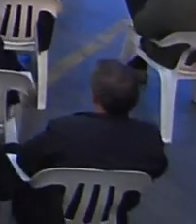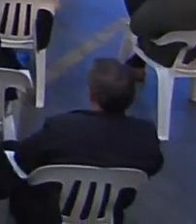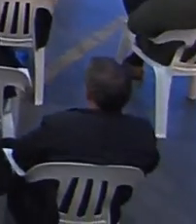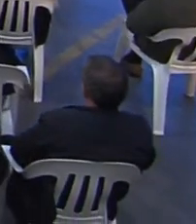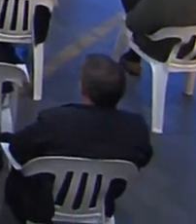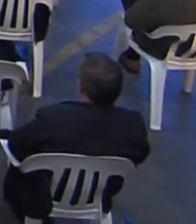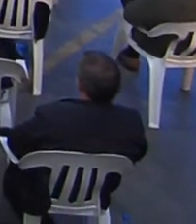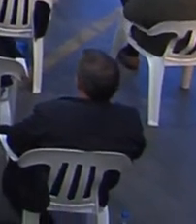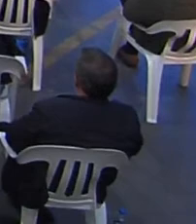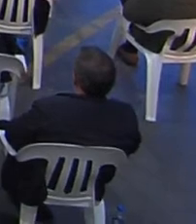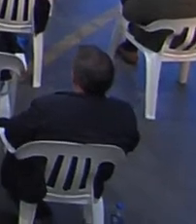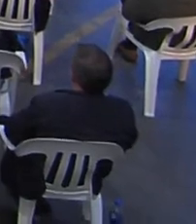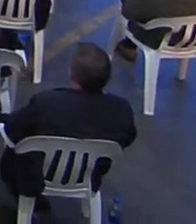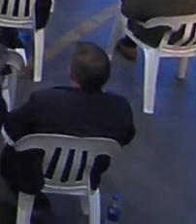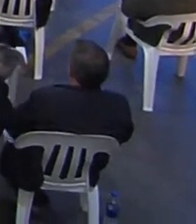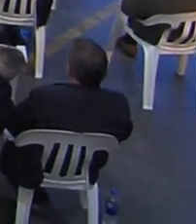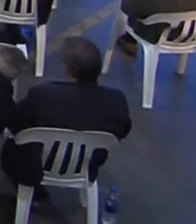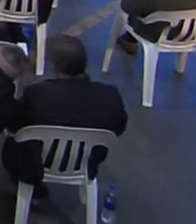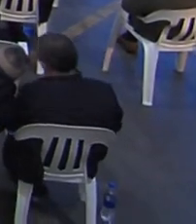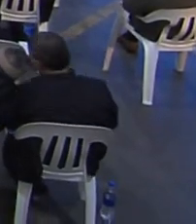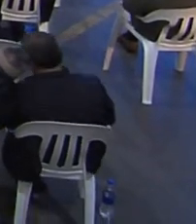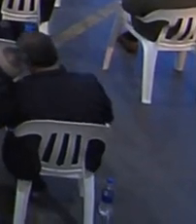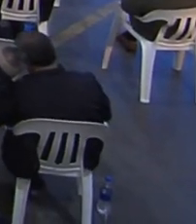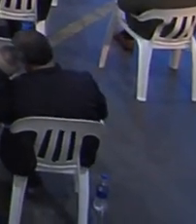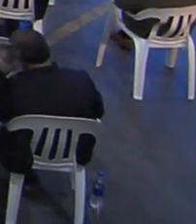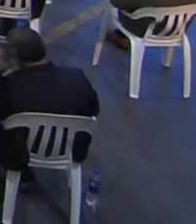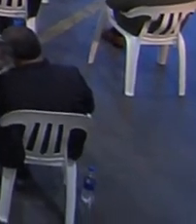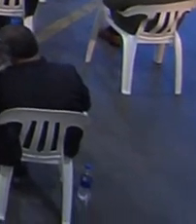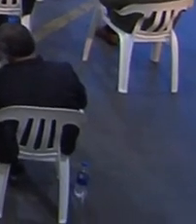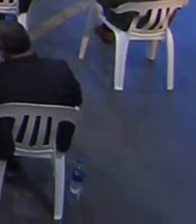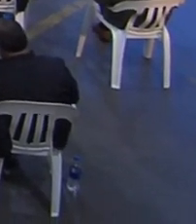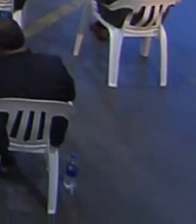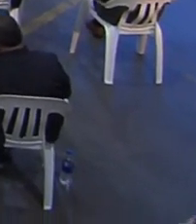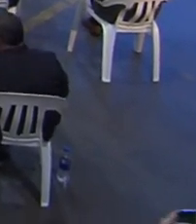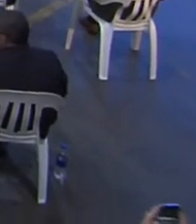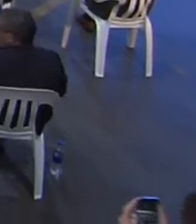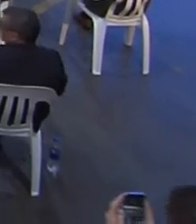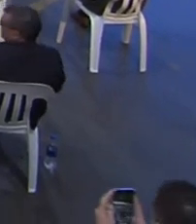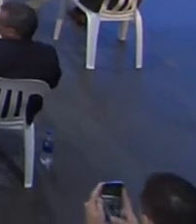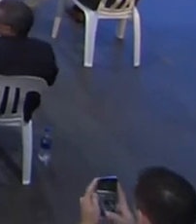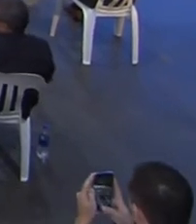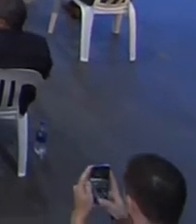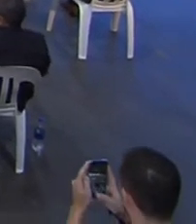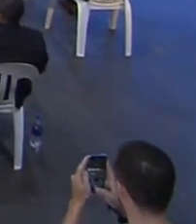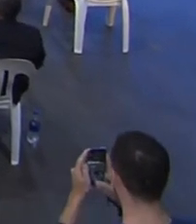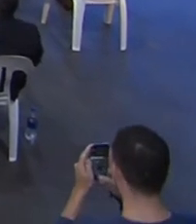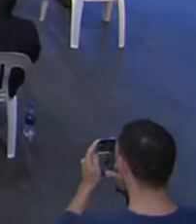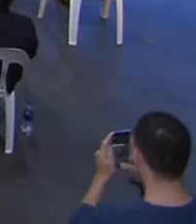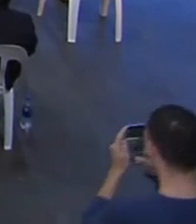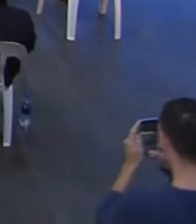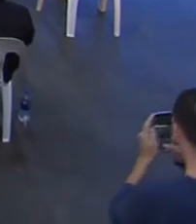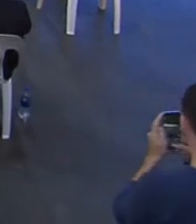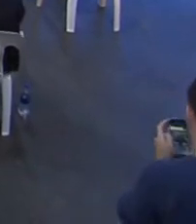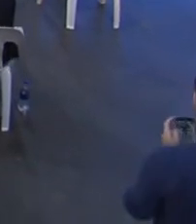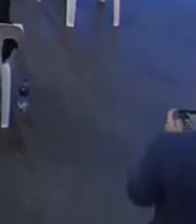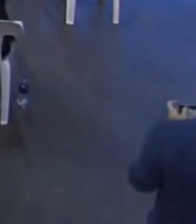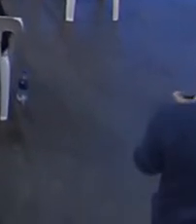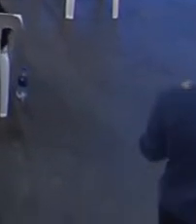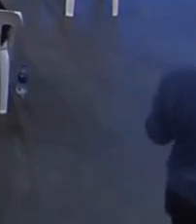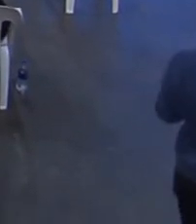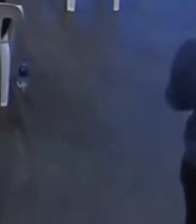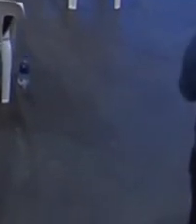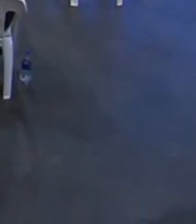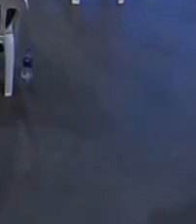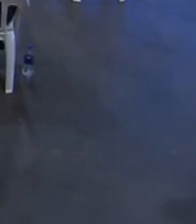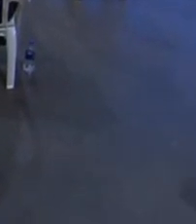Señoras, señores, en este acto en que se lanzan los programas de desarrollo de parques industriales y de proveedores, desde Las